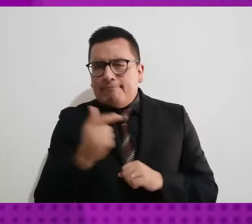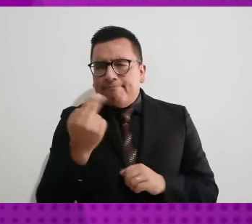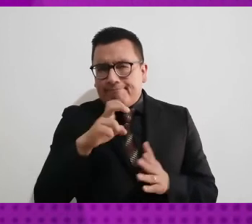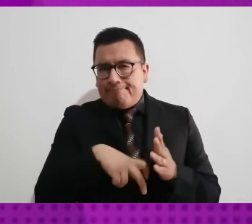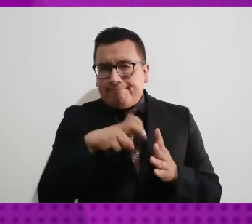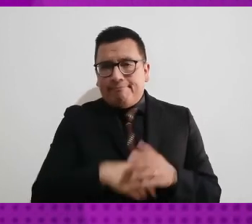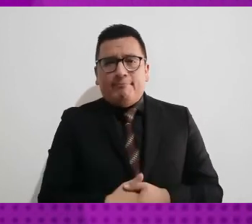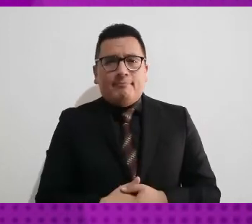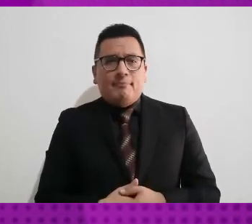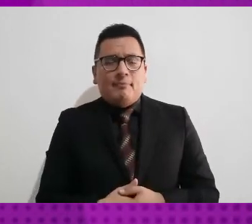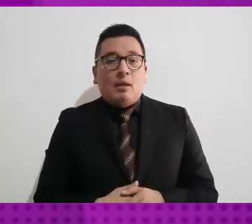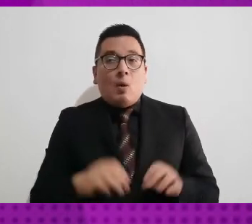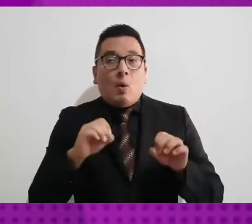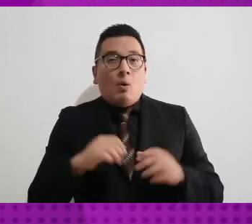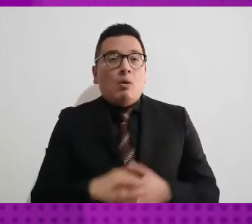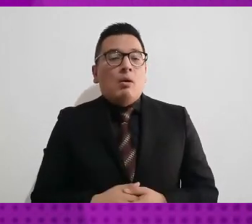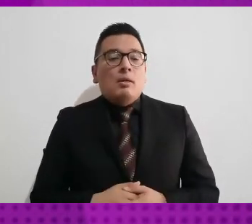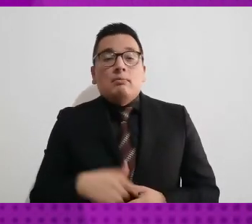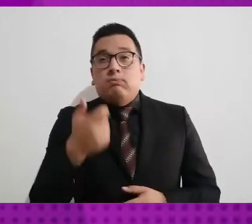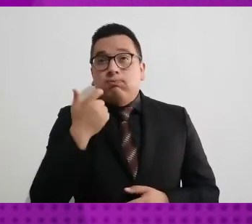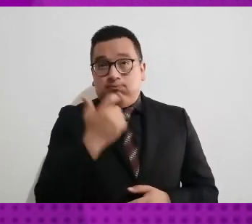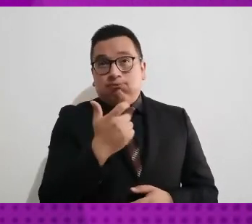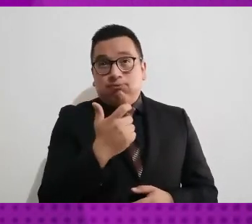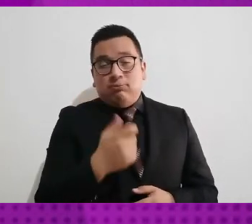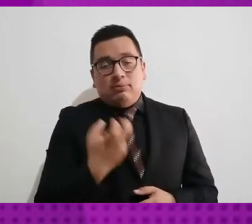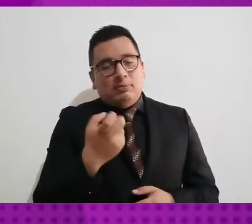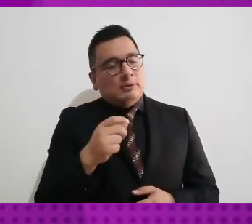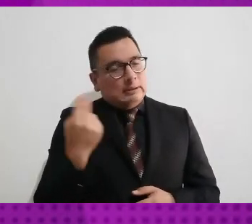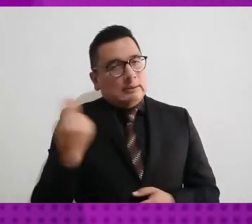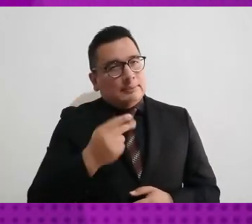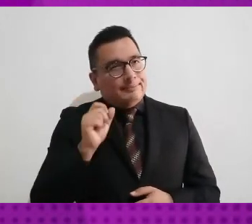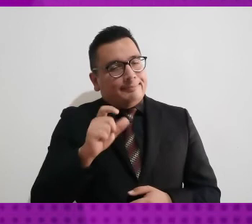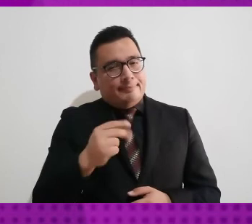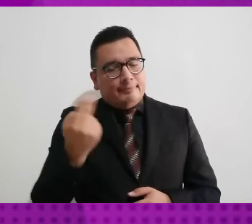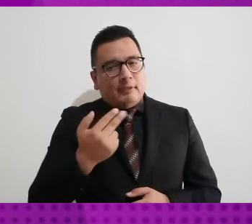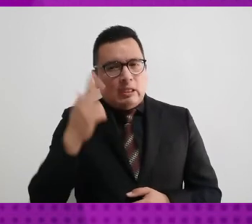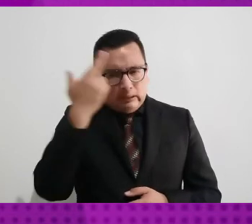algunos ajustes. El tema del financiamiento, por supuesto, que también tiene que ser